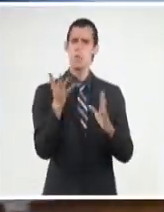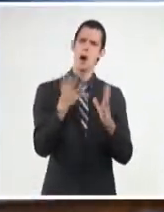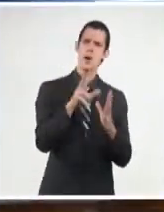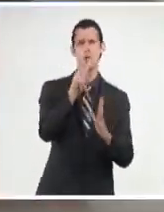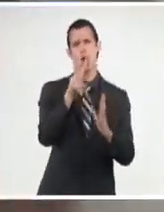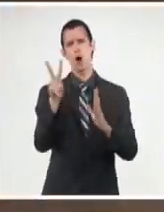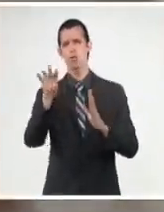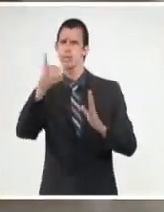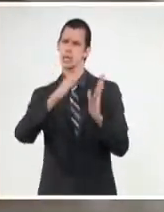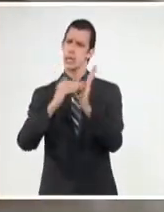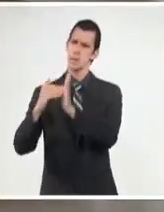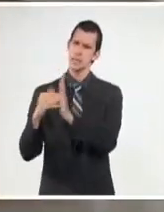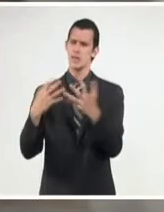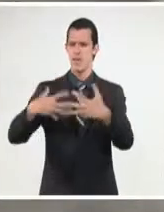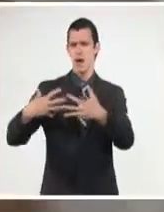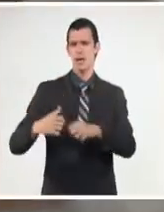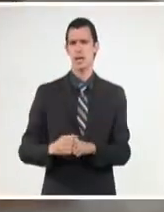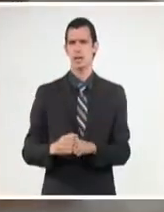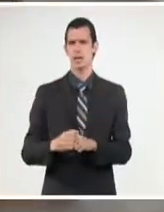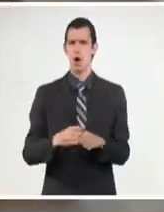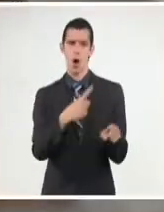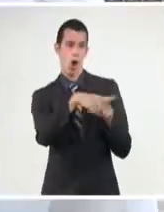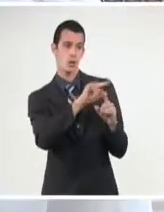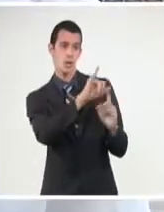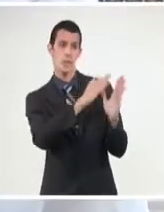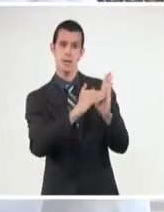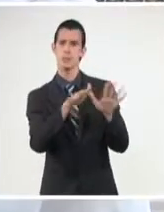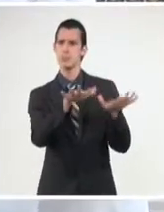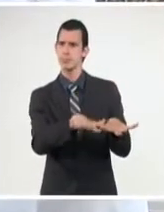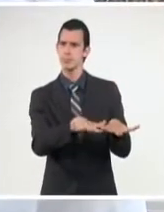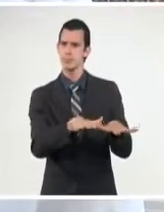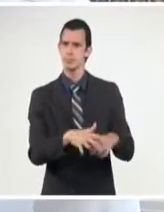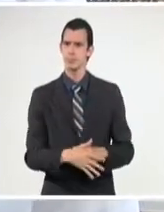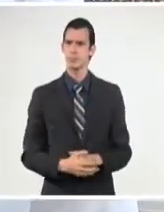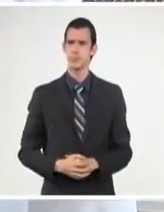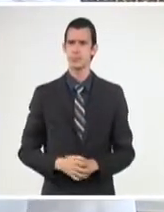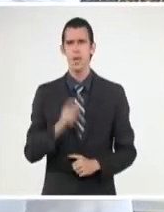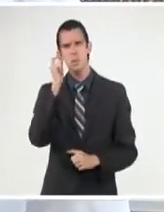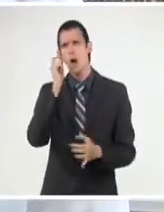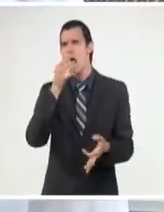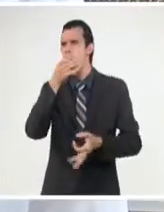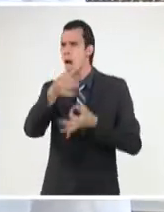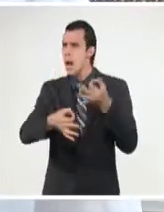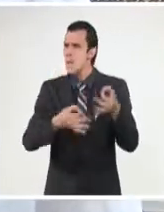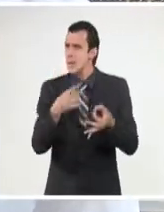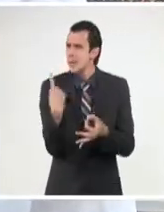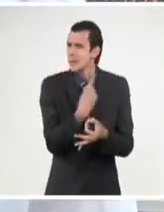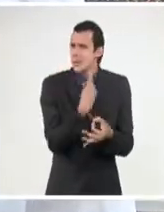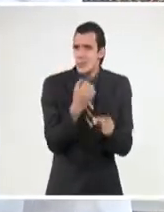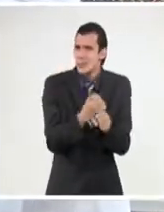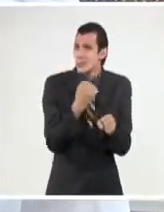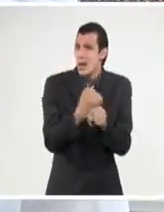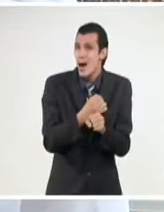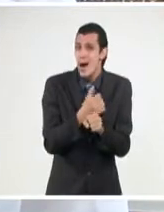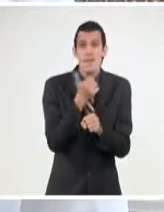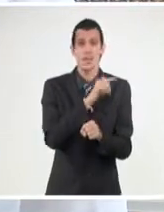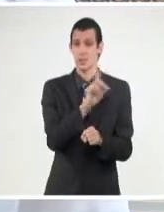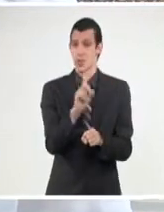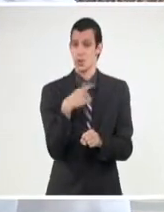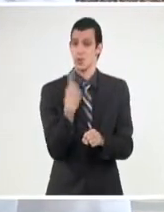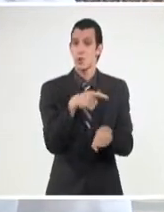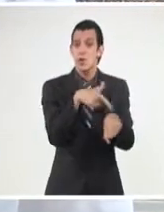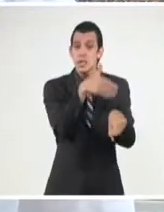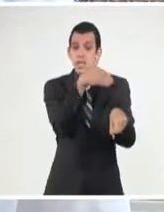seguridad, atributos vitales para cada paciente. Esto lleva un tiempo que es inviolable, desde que la materia prima está en nuestro